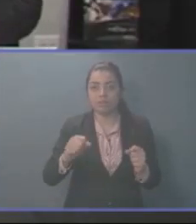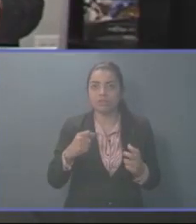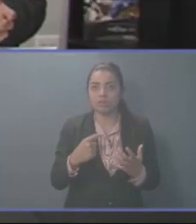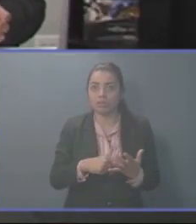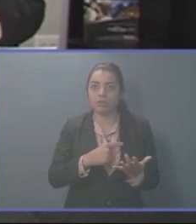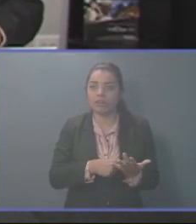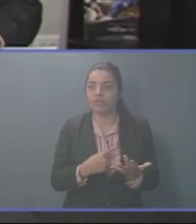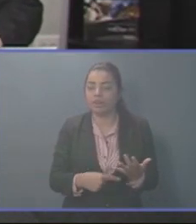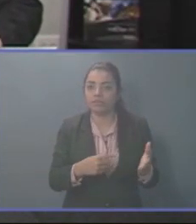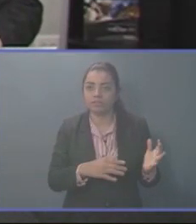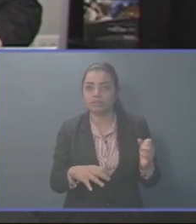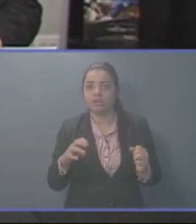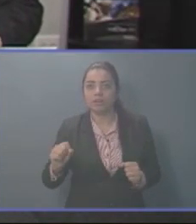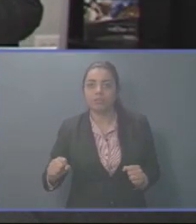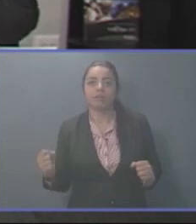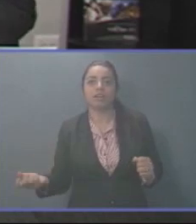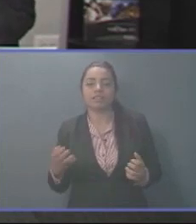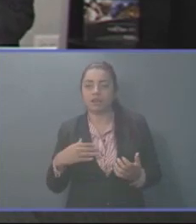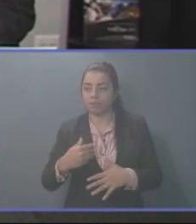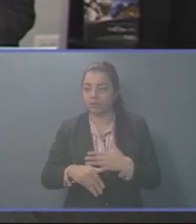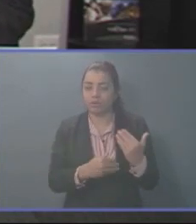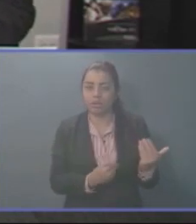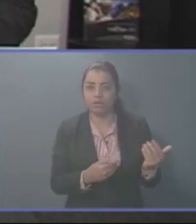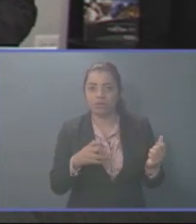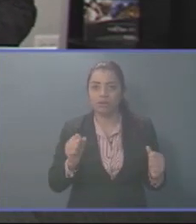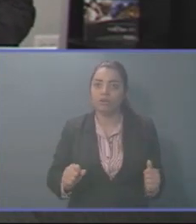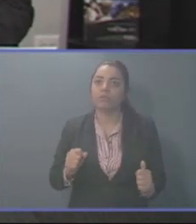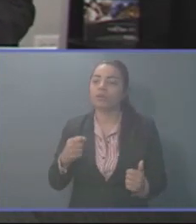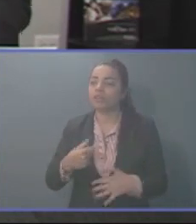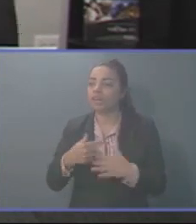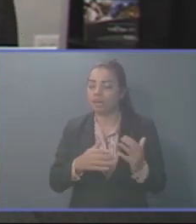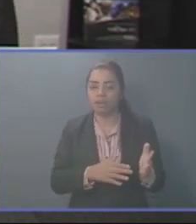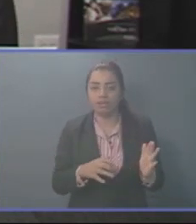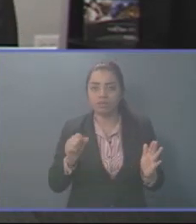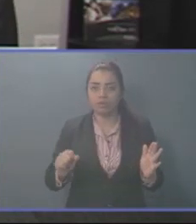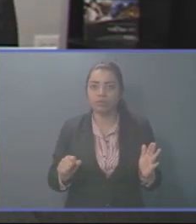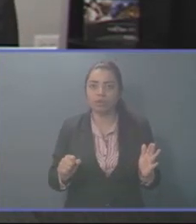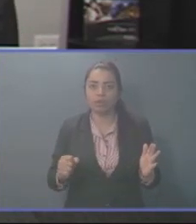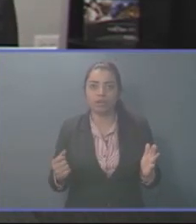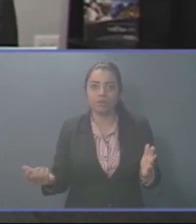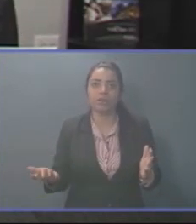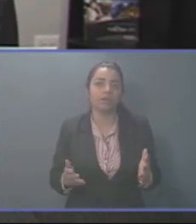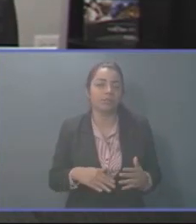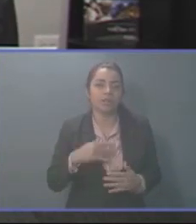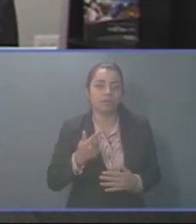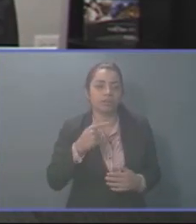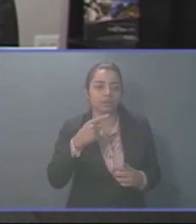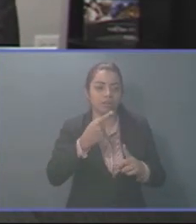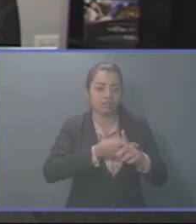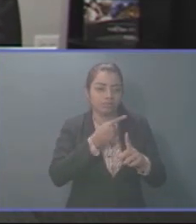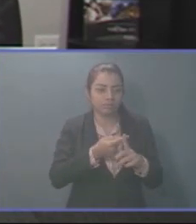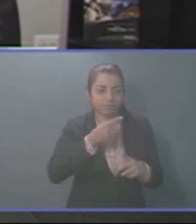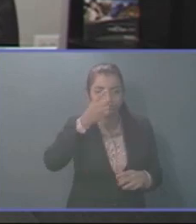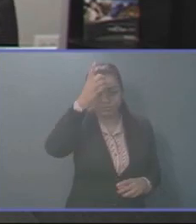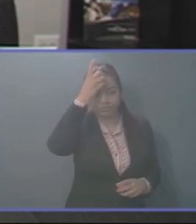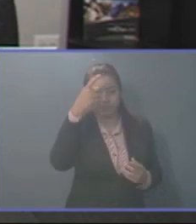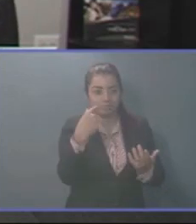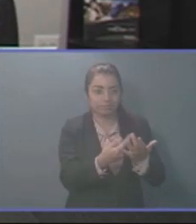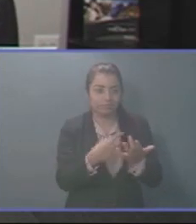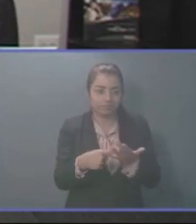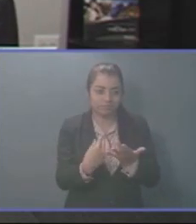del FMLN, temas de interés nacional y específicamente los hechos que se vivieron el fin de semana en esta Asamblea